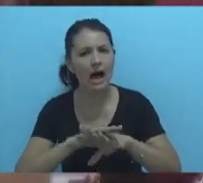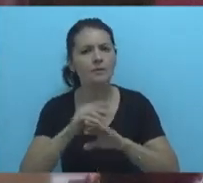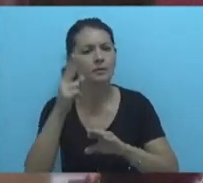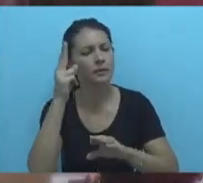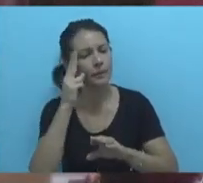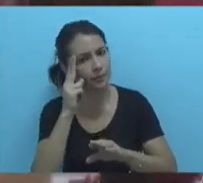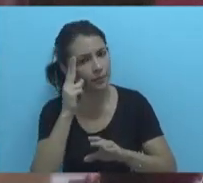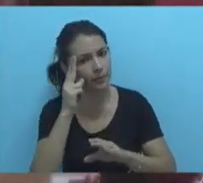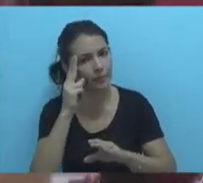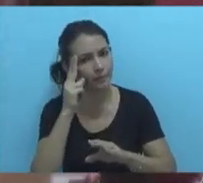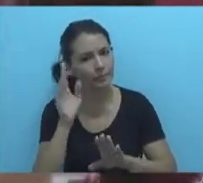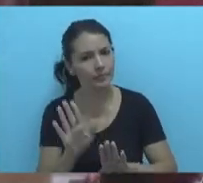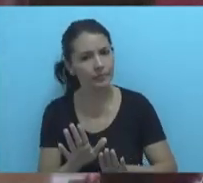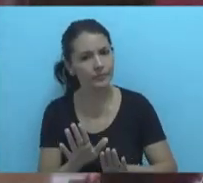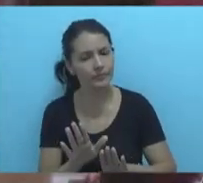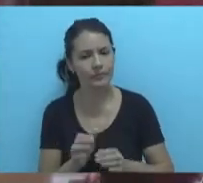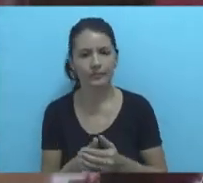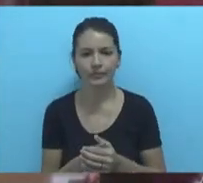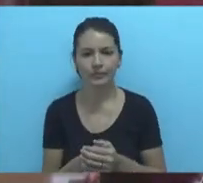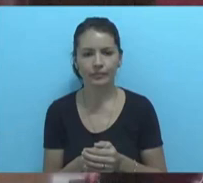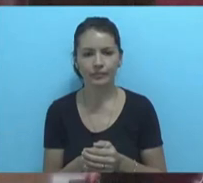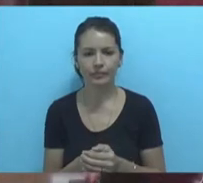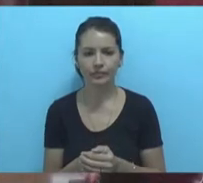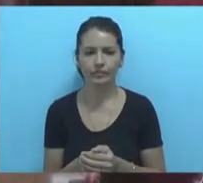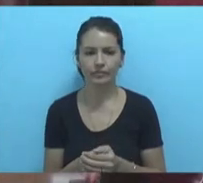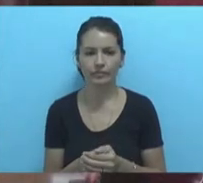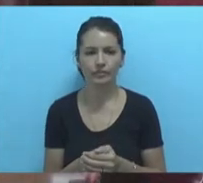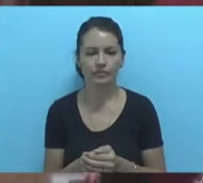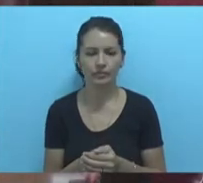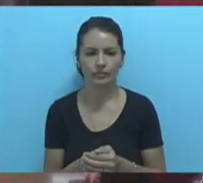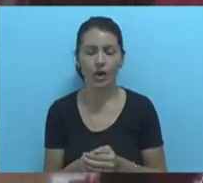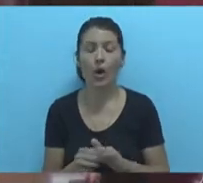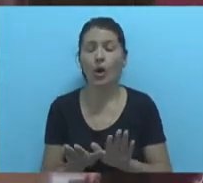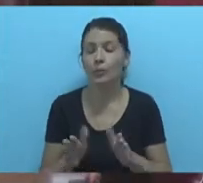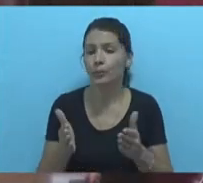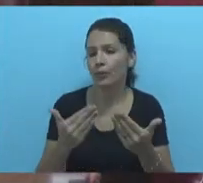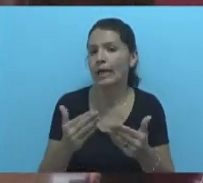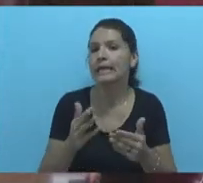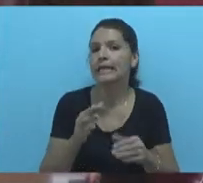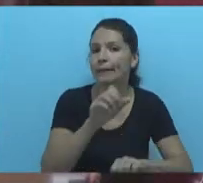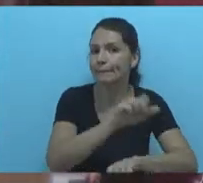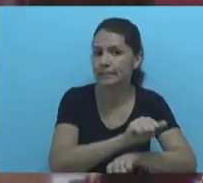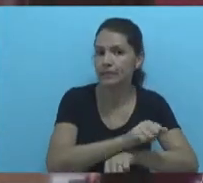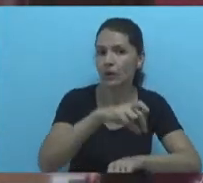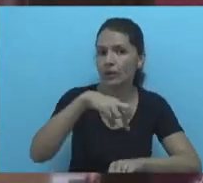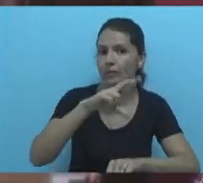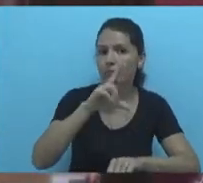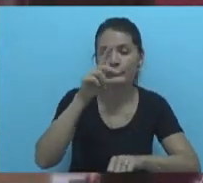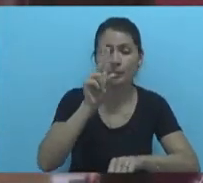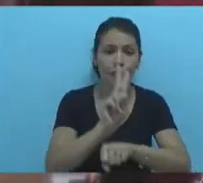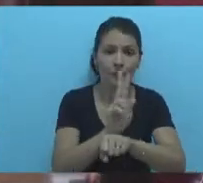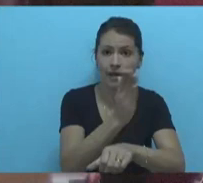en un obviamente que la querella requiere la prisión preventiva y es posible que en un primer momento haya sido imprescindible